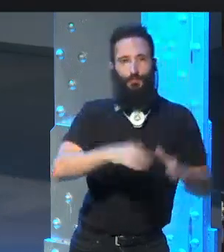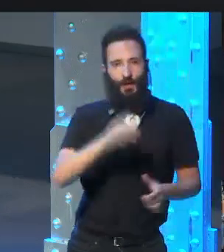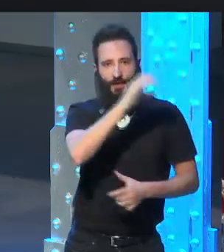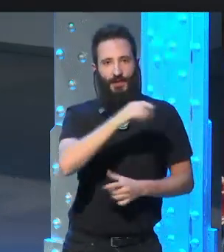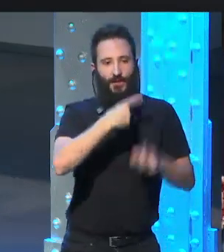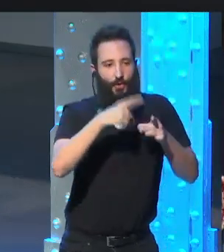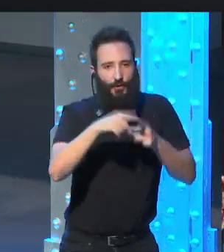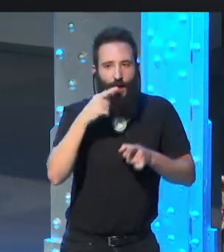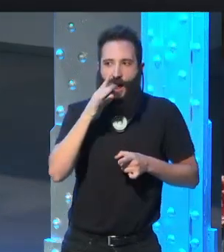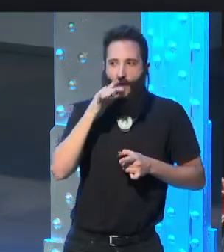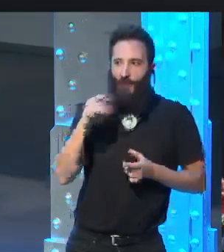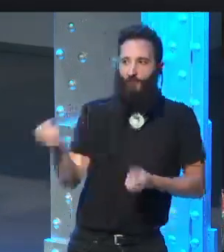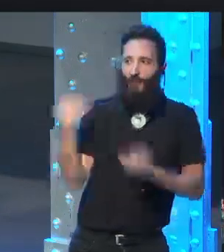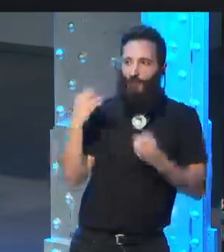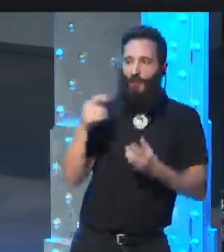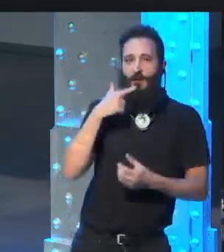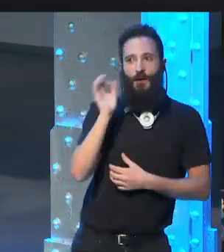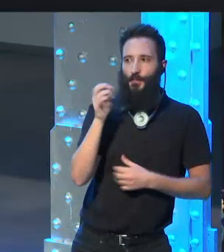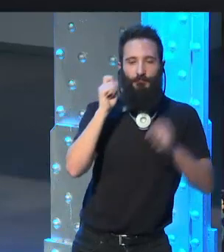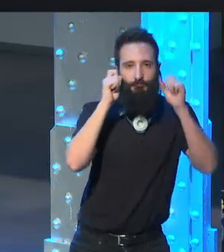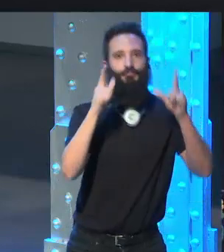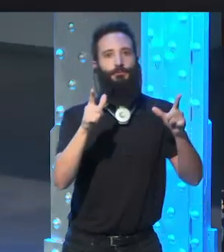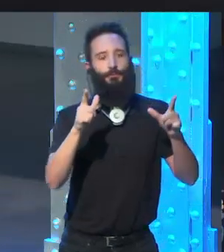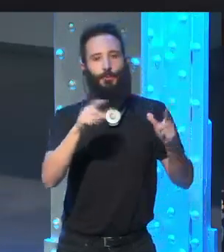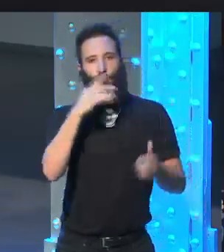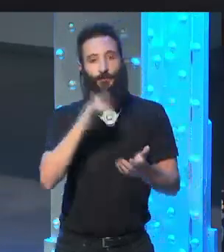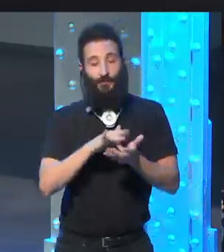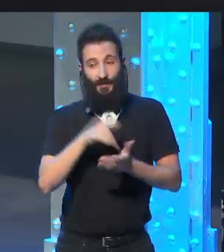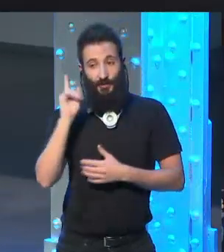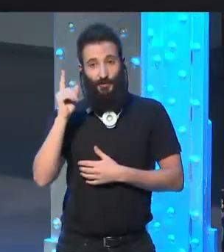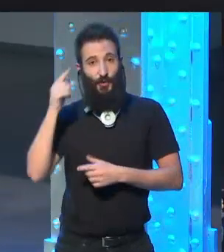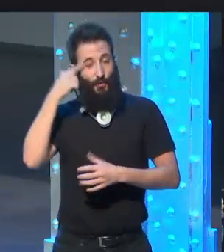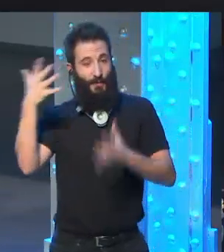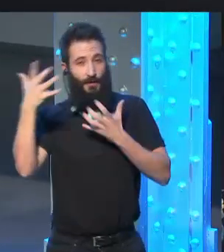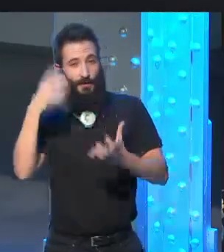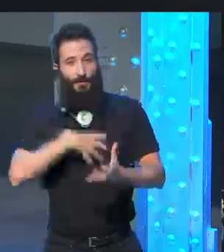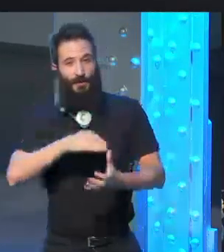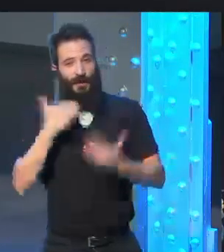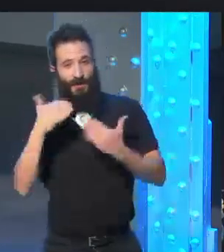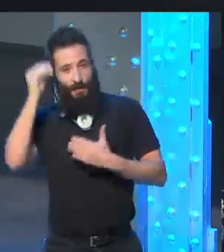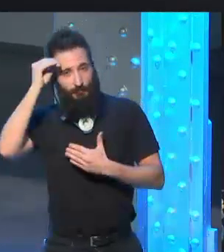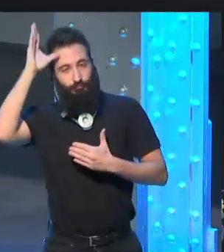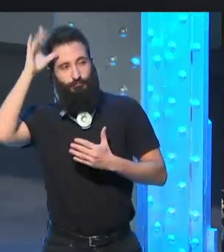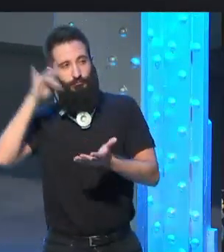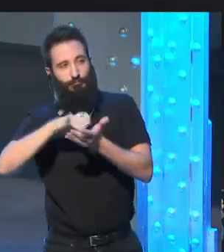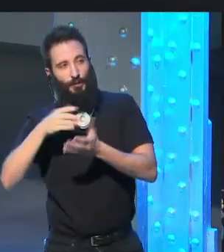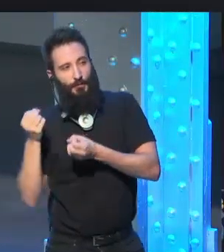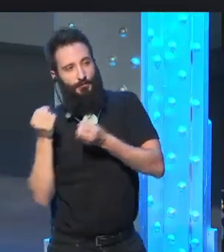y que vea cosas que hasta ese momento no había visto y que solo él con su conocimiento puede interpretar y